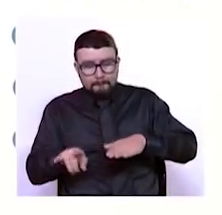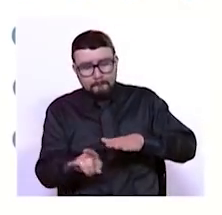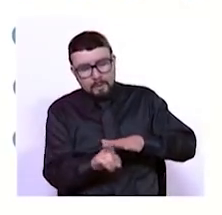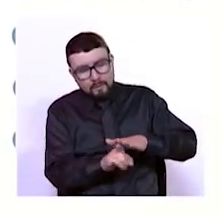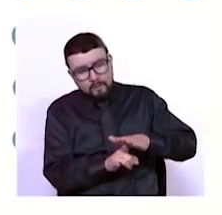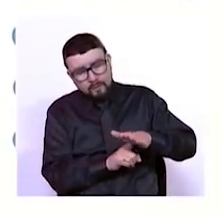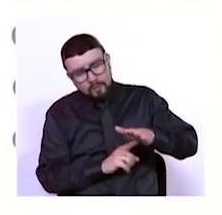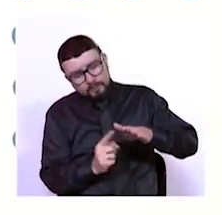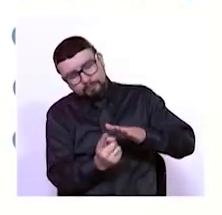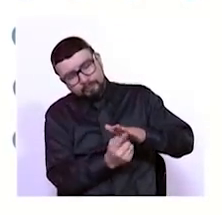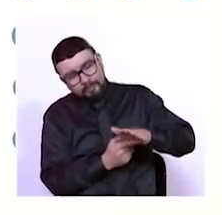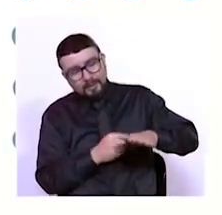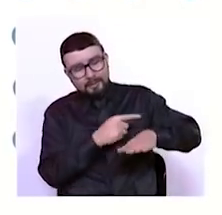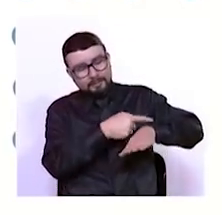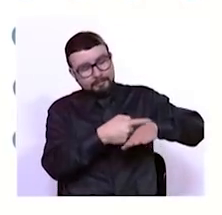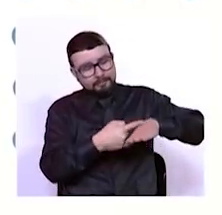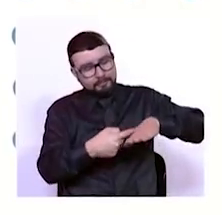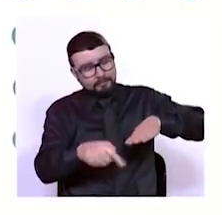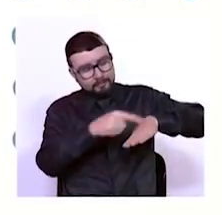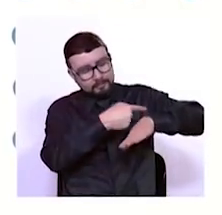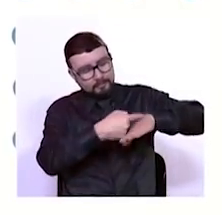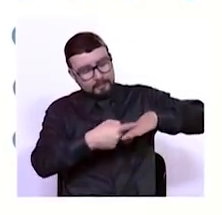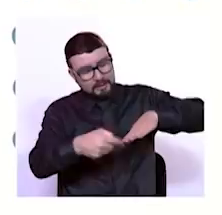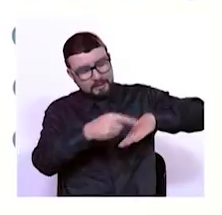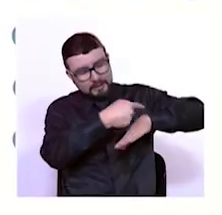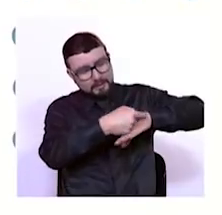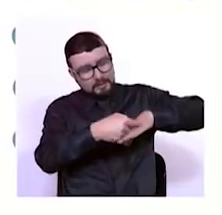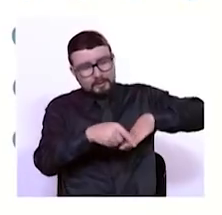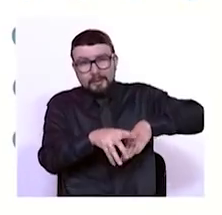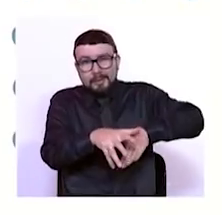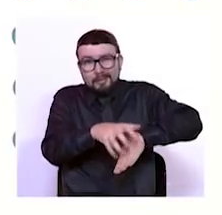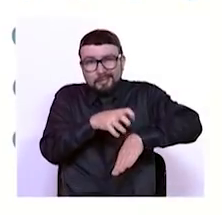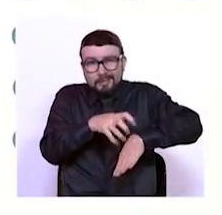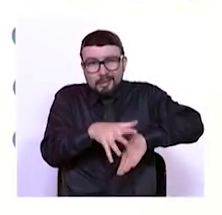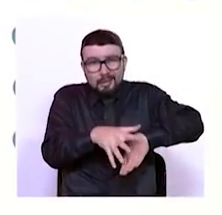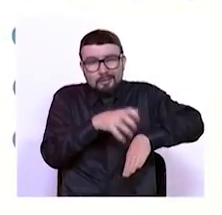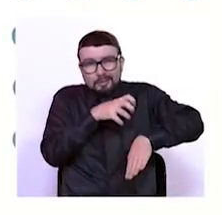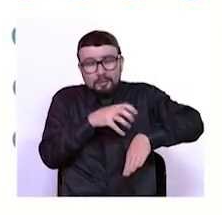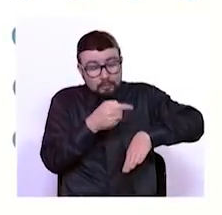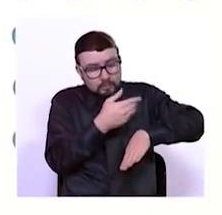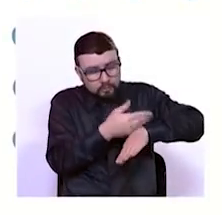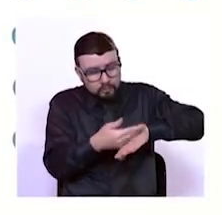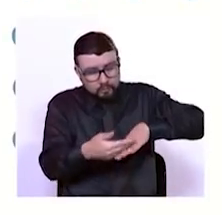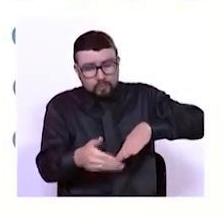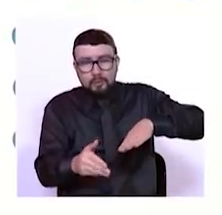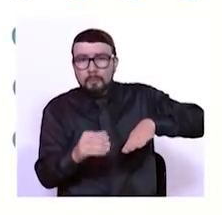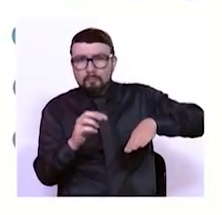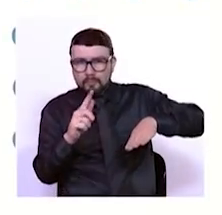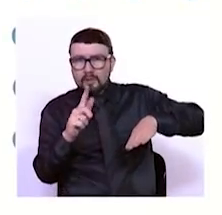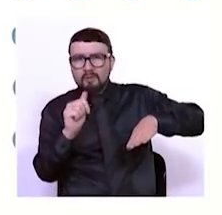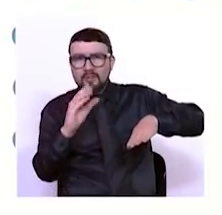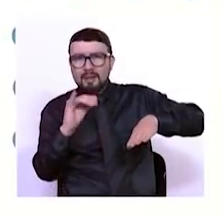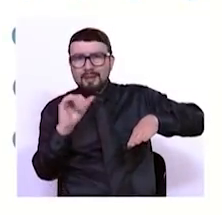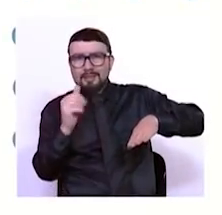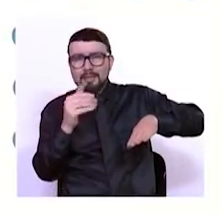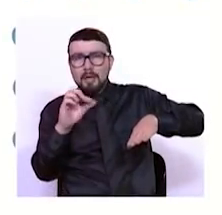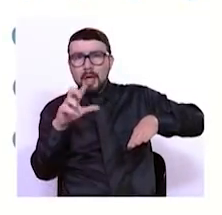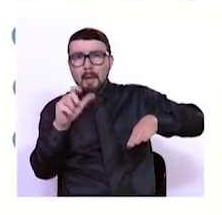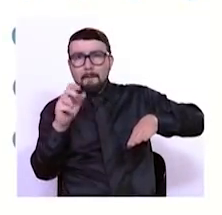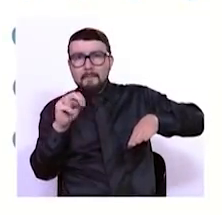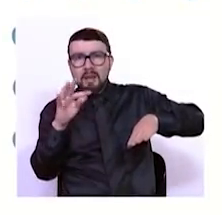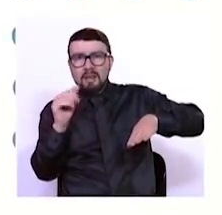van desde los deditos hasta el calcáneo. Allí están la fascia plantar y cuando se irrita